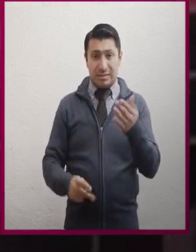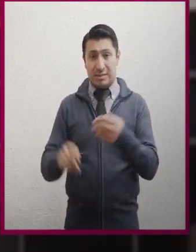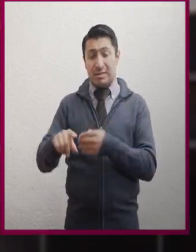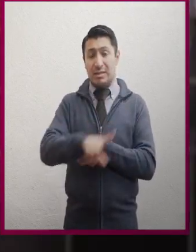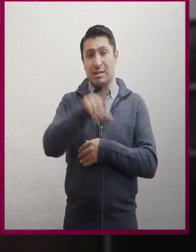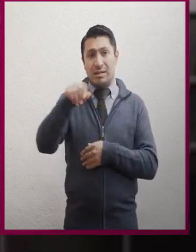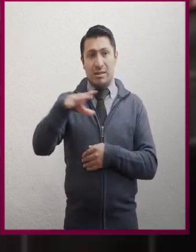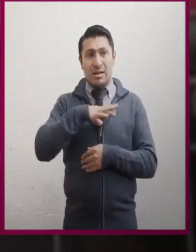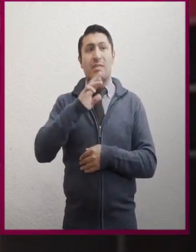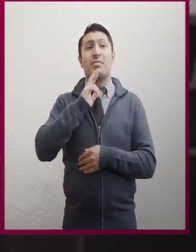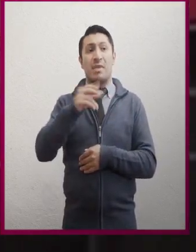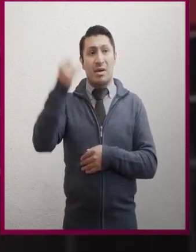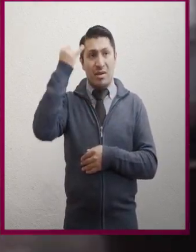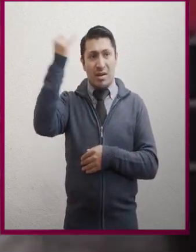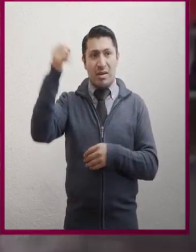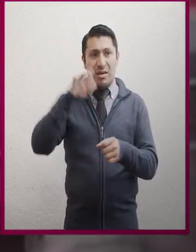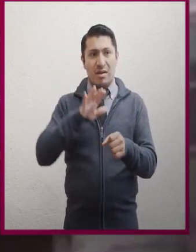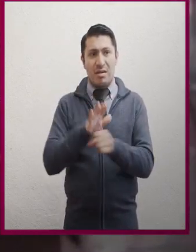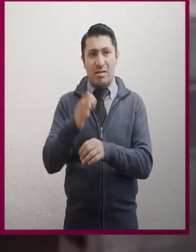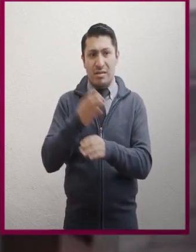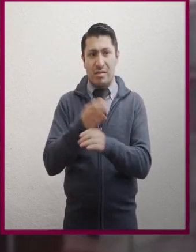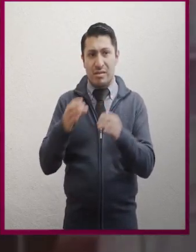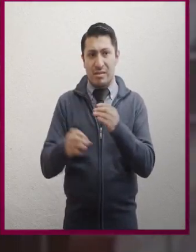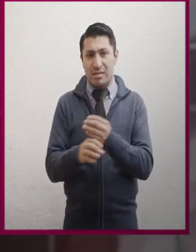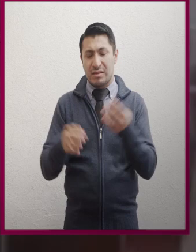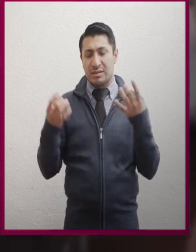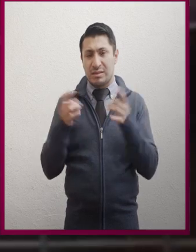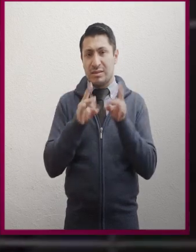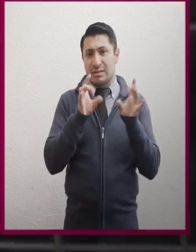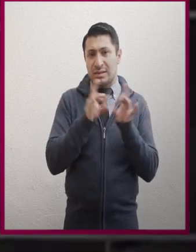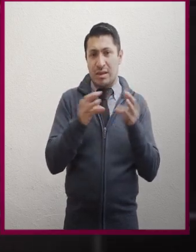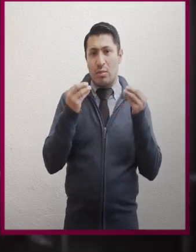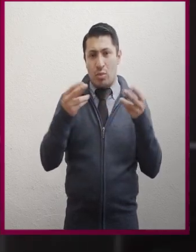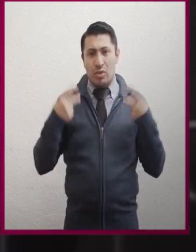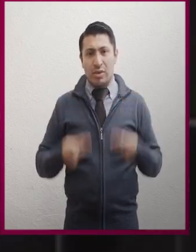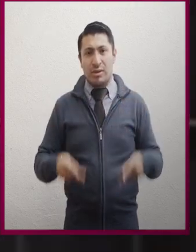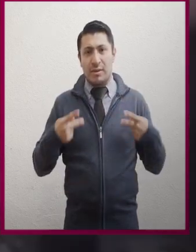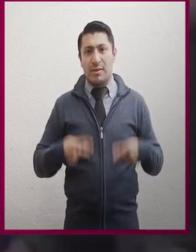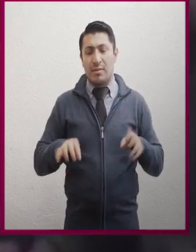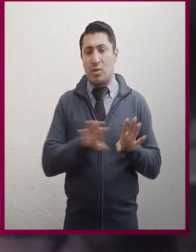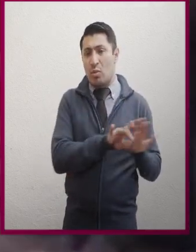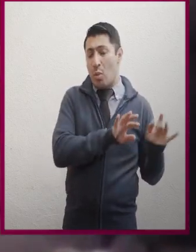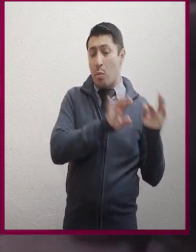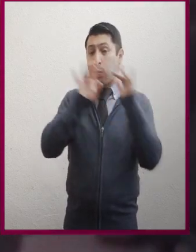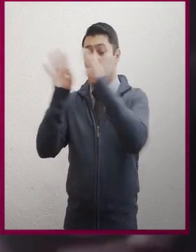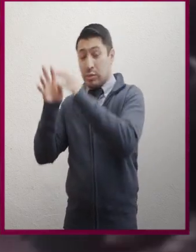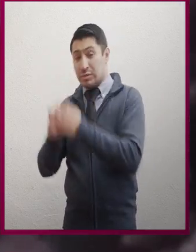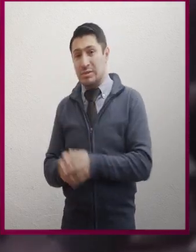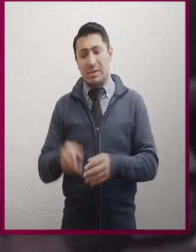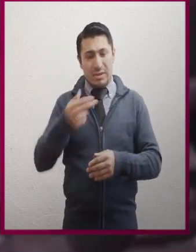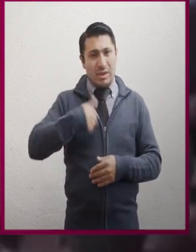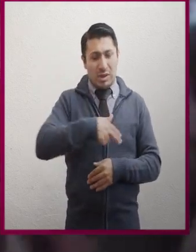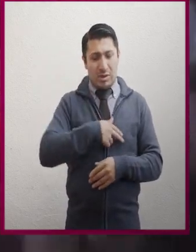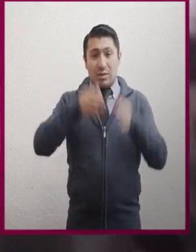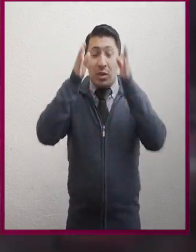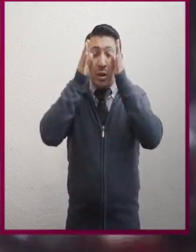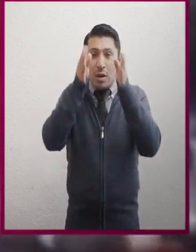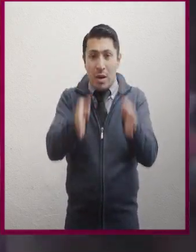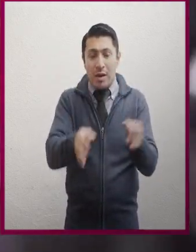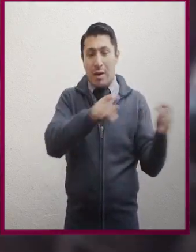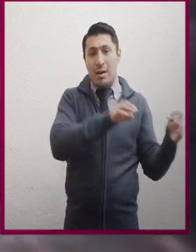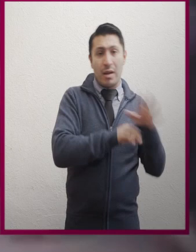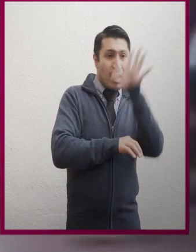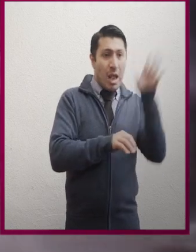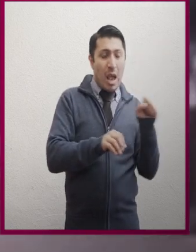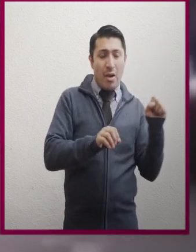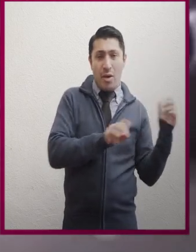y fenómenos por la cual muchas personas emigran. Nos hemos concentrado en la inmigración africana hacia Europa, pero los